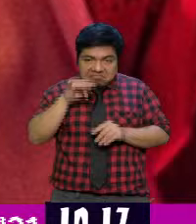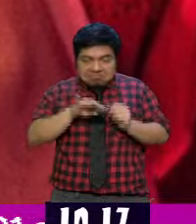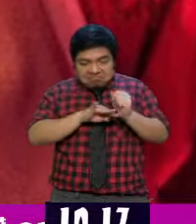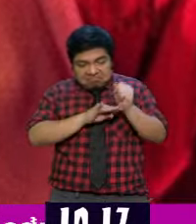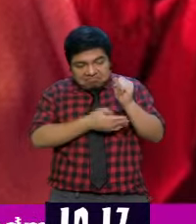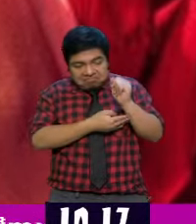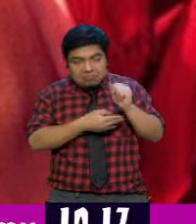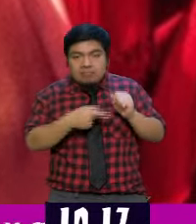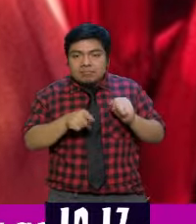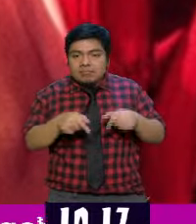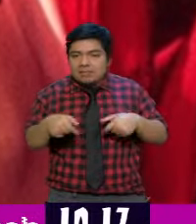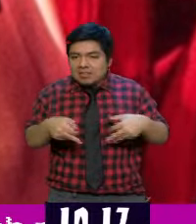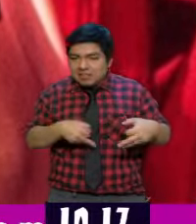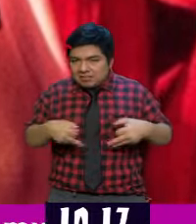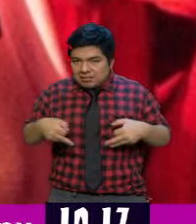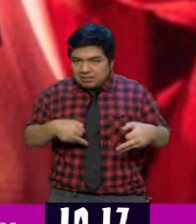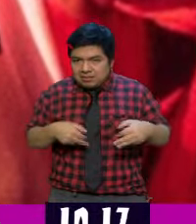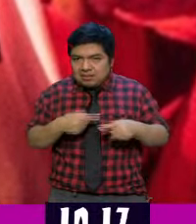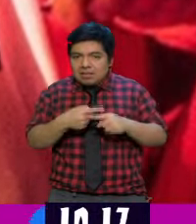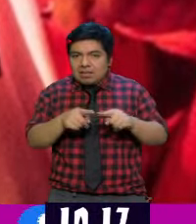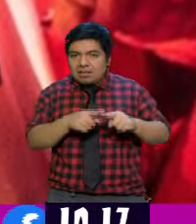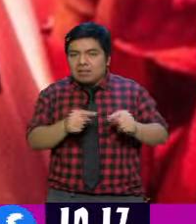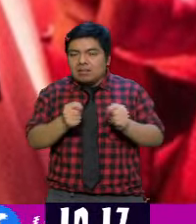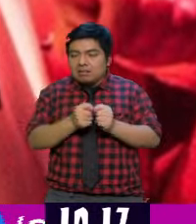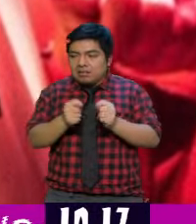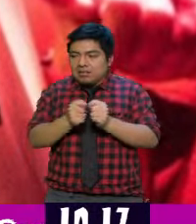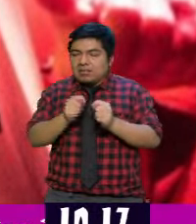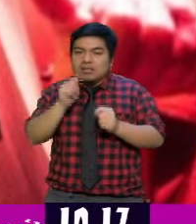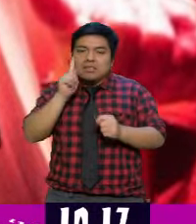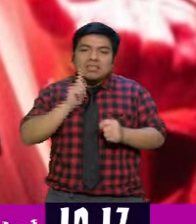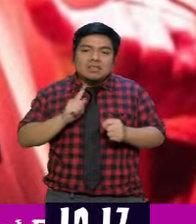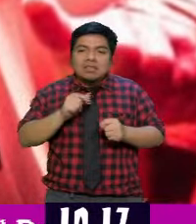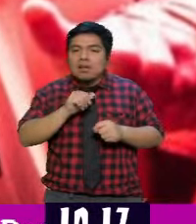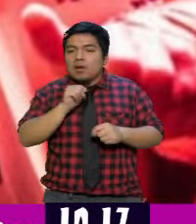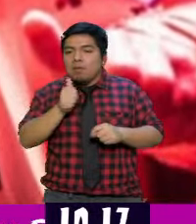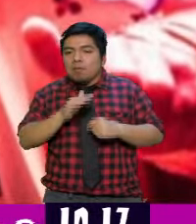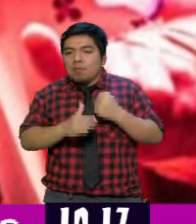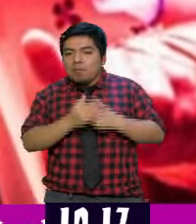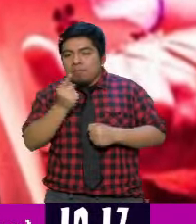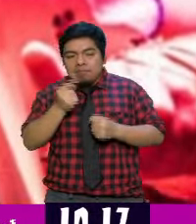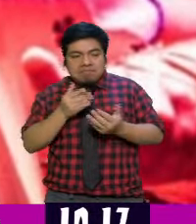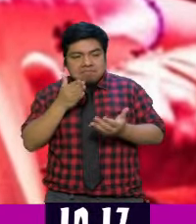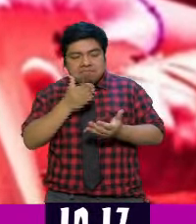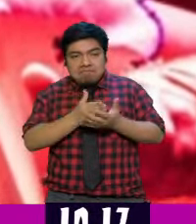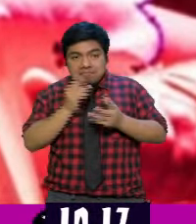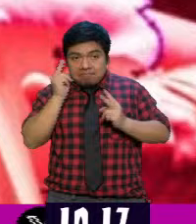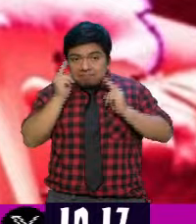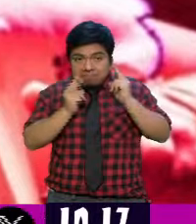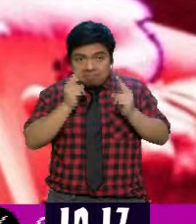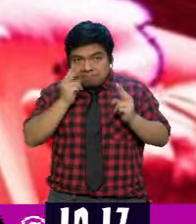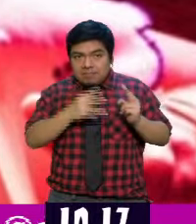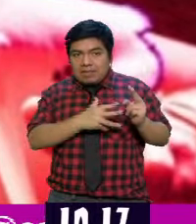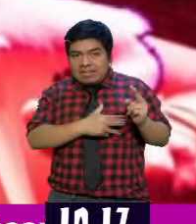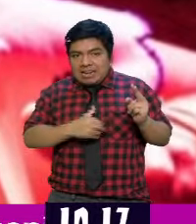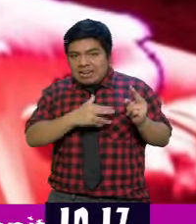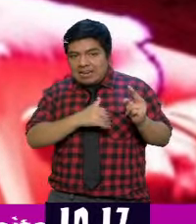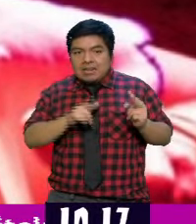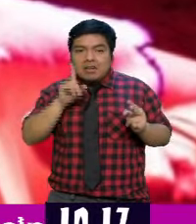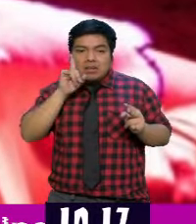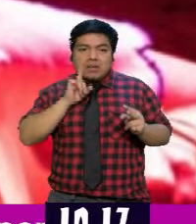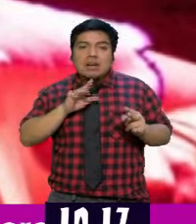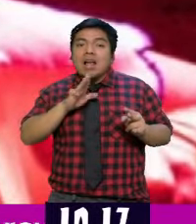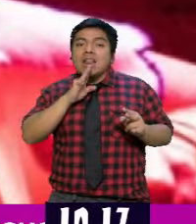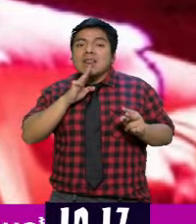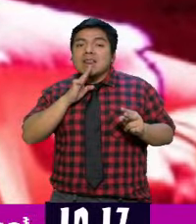decimos en la obra, ay, ¿cuántas tías tenemos llenas de hijos y llenas de soledad? ¿Por qué no los vas a visitar? Así es. Y los hijos, decía mi mamá, te los prestan un